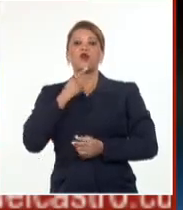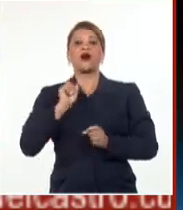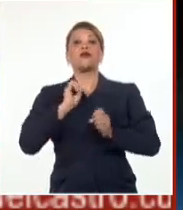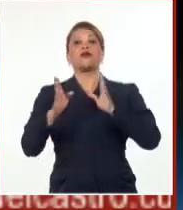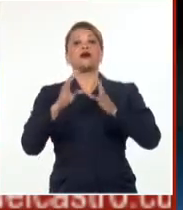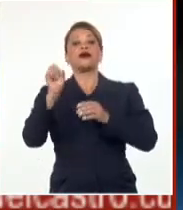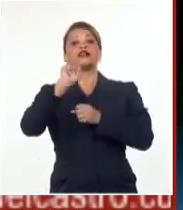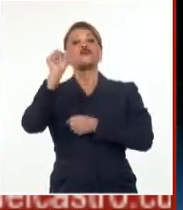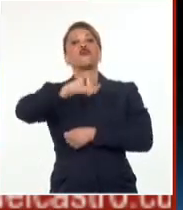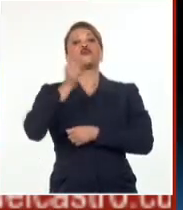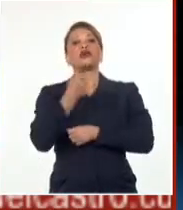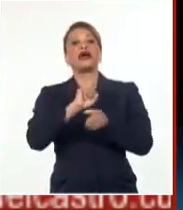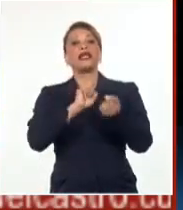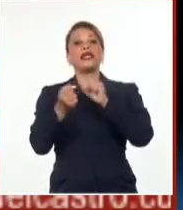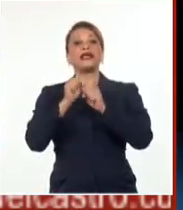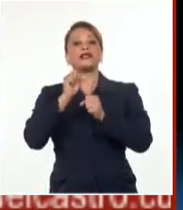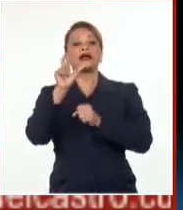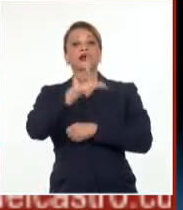se desmerengó,